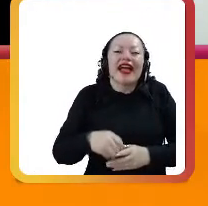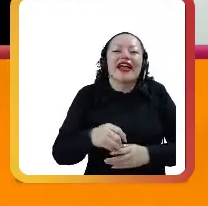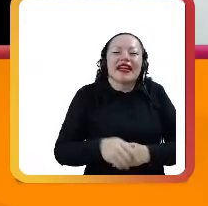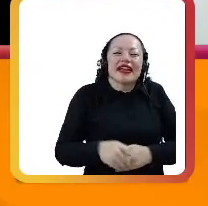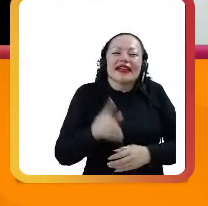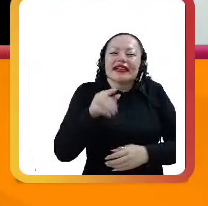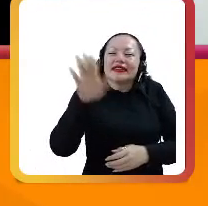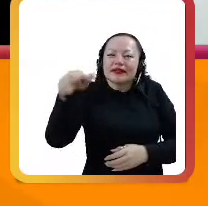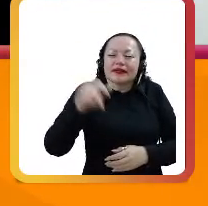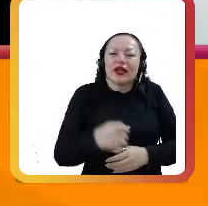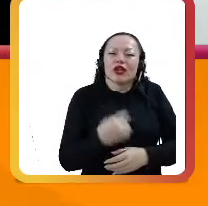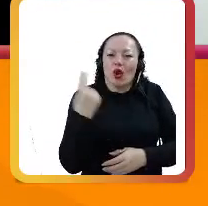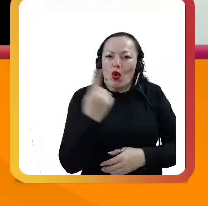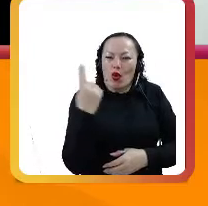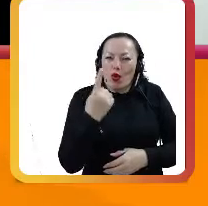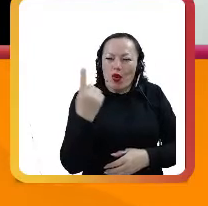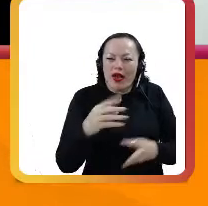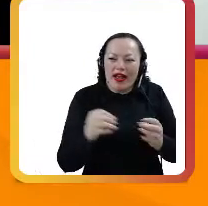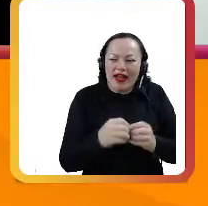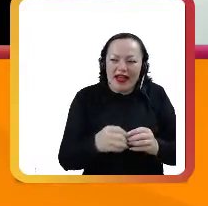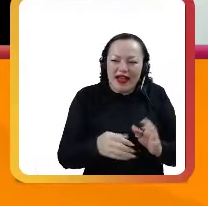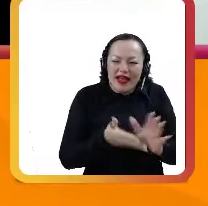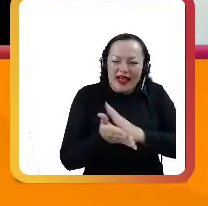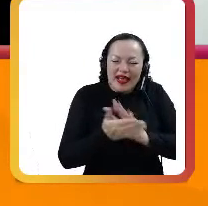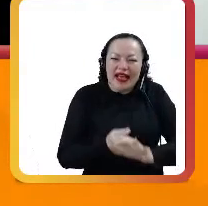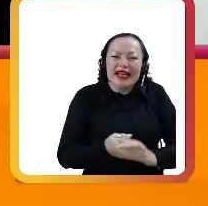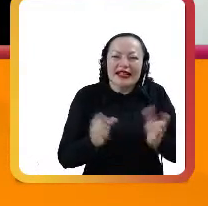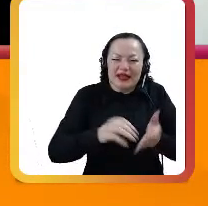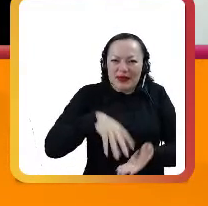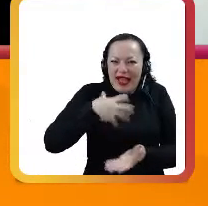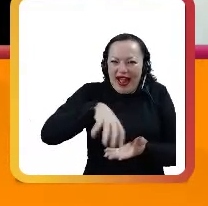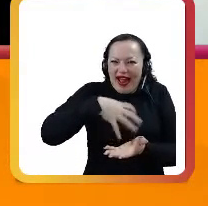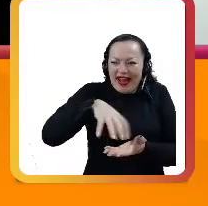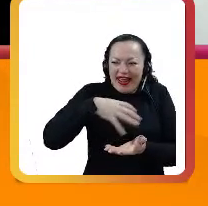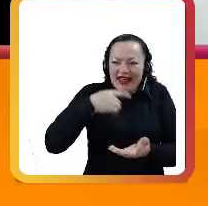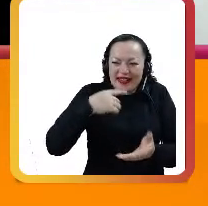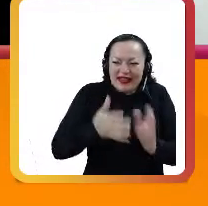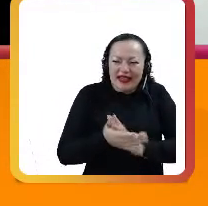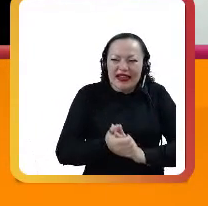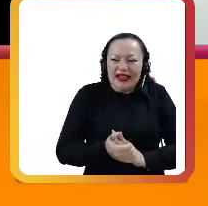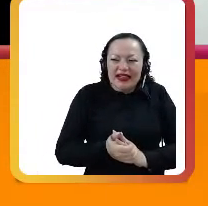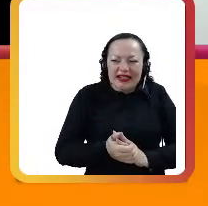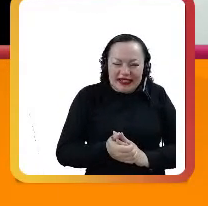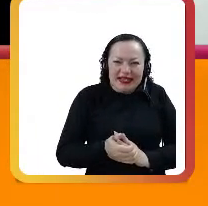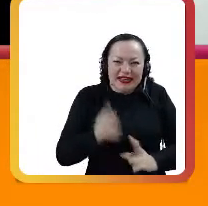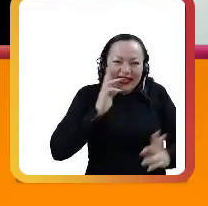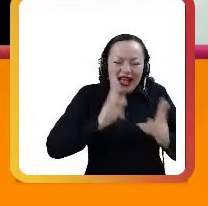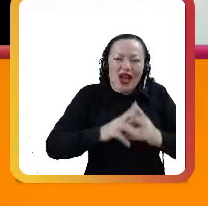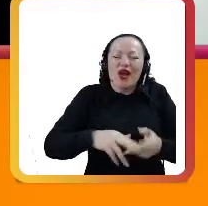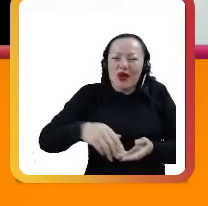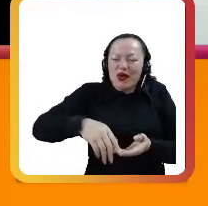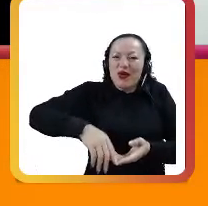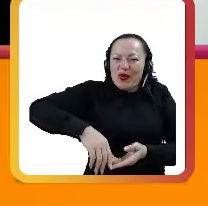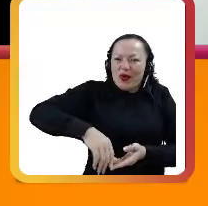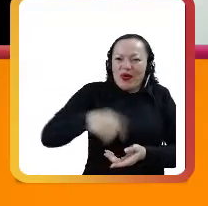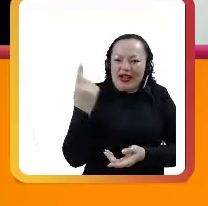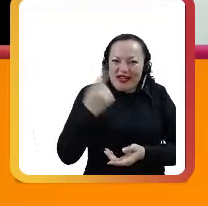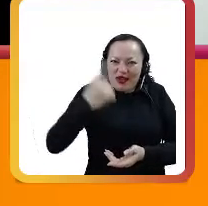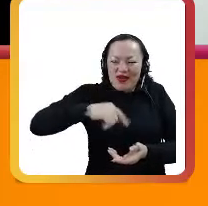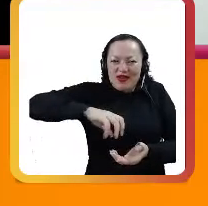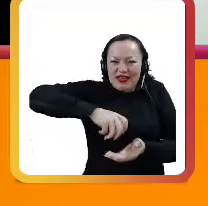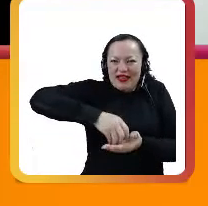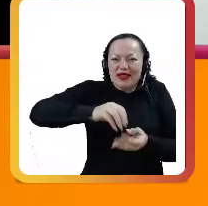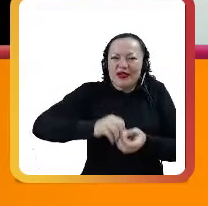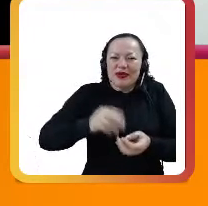naranja, al colar la naranja, cuando licuan la naranja y la pones en un colador, queda como